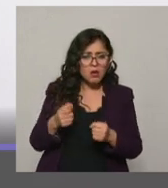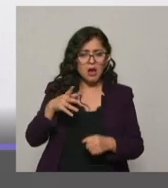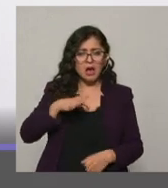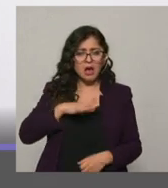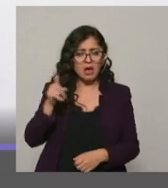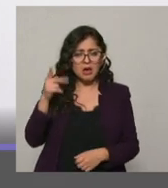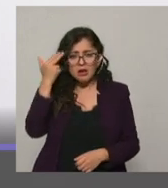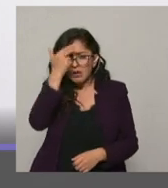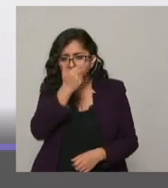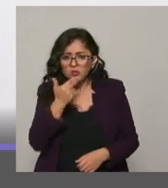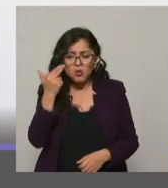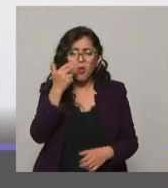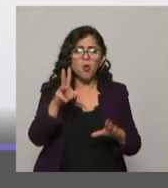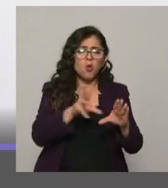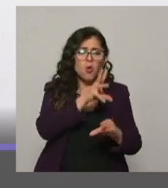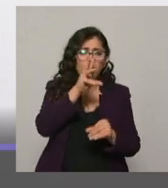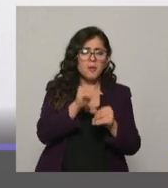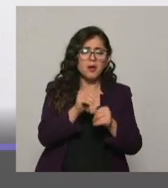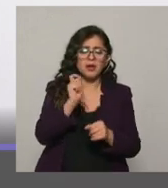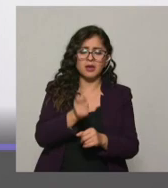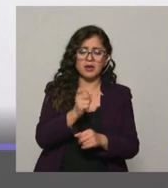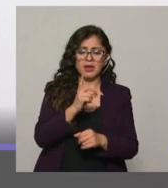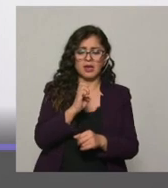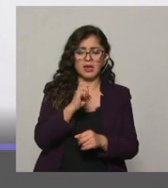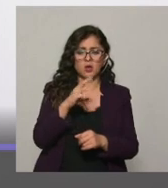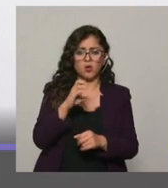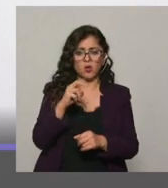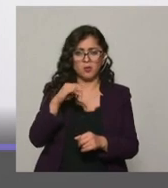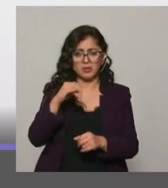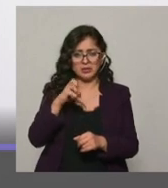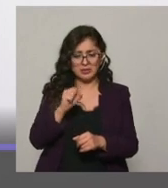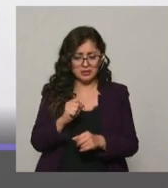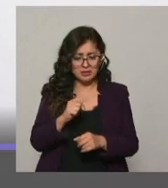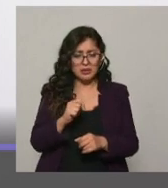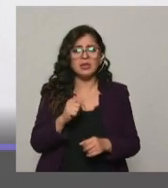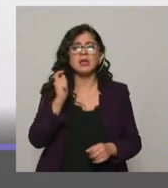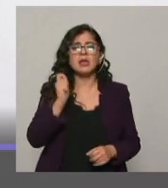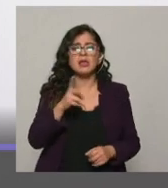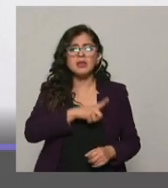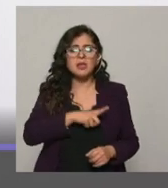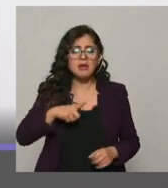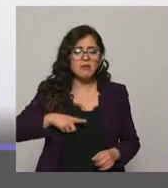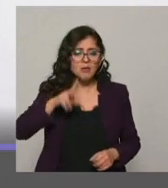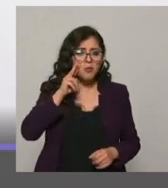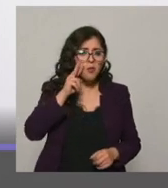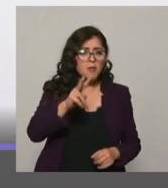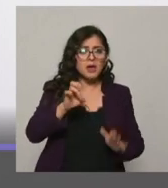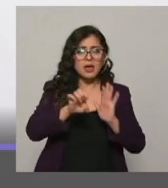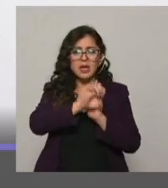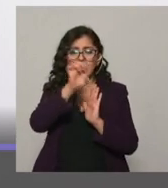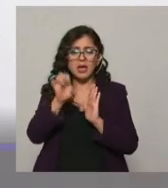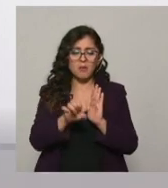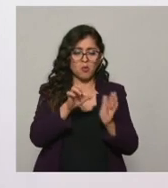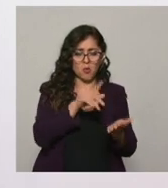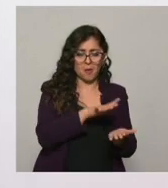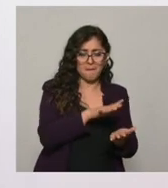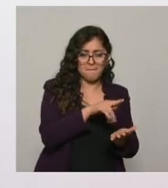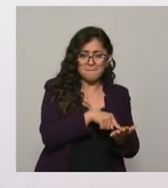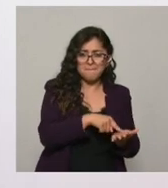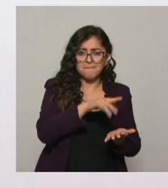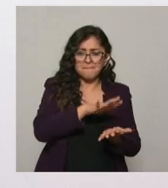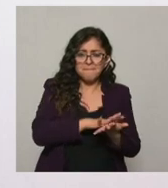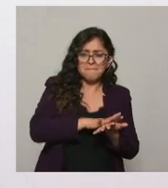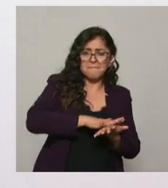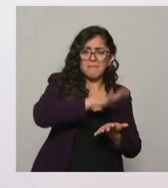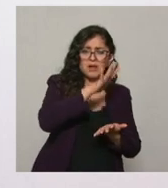que hace a nivel global The Economist, hay que destacar un punto, que a mayor gobernanza, es decir, mientras